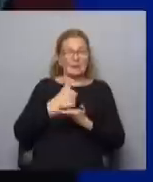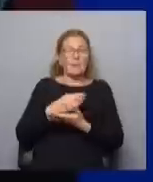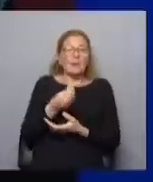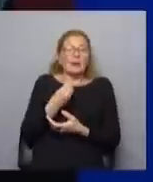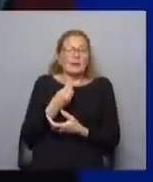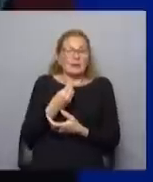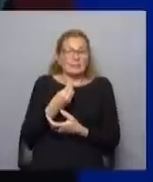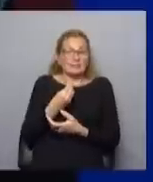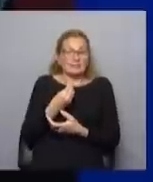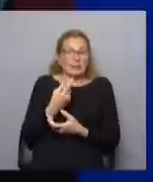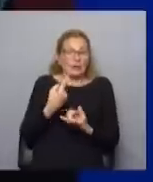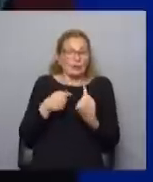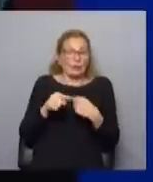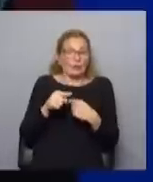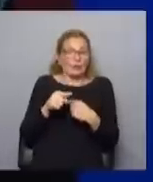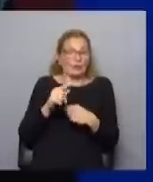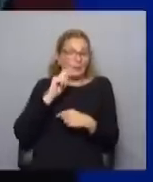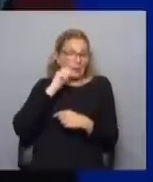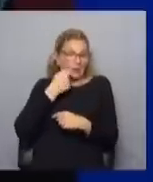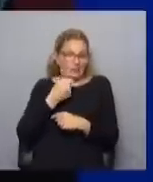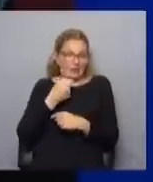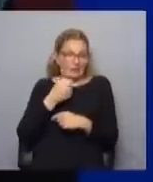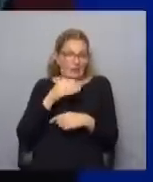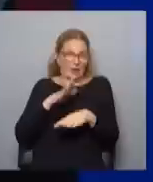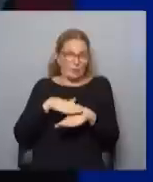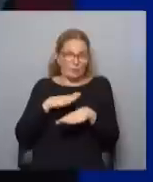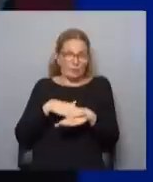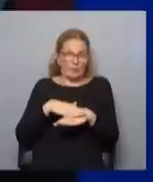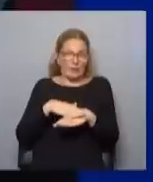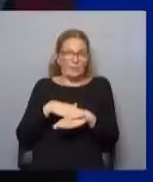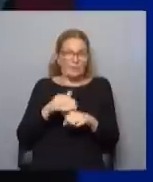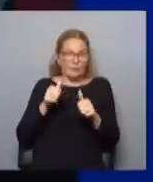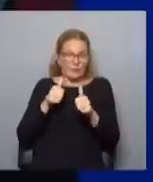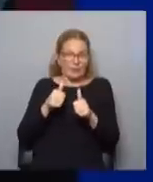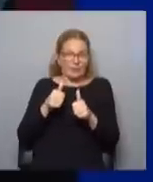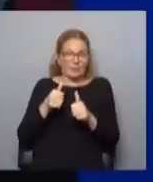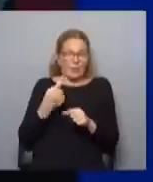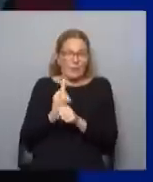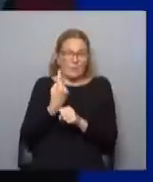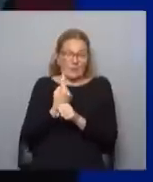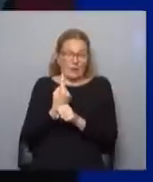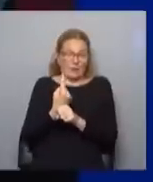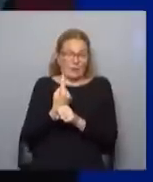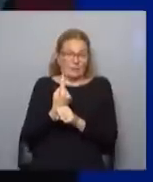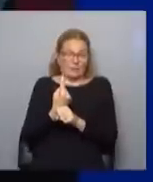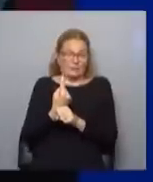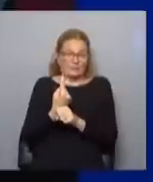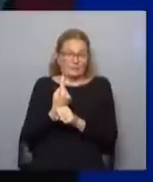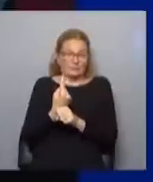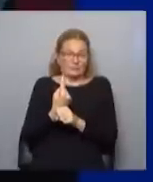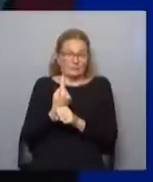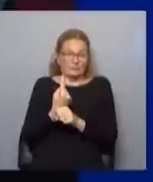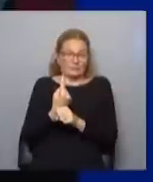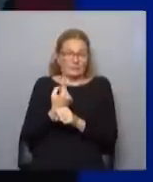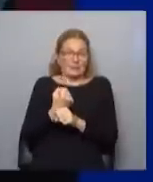entonces sí sí me encantaría asumir toda esa moneda dice bárbaro ahora lo primero es